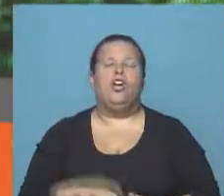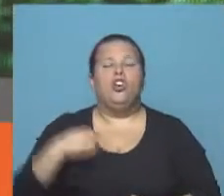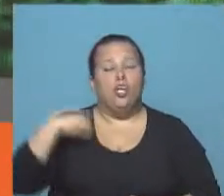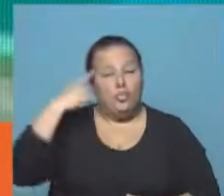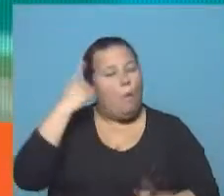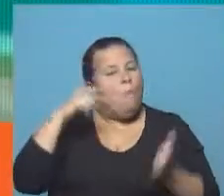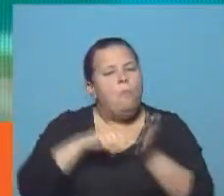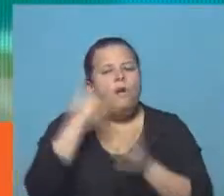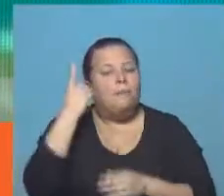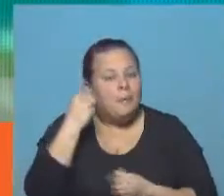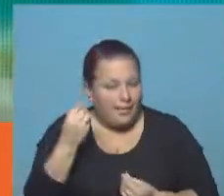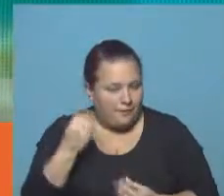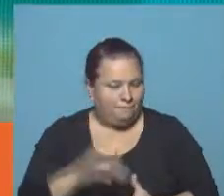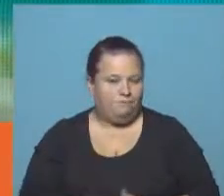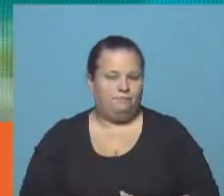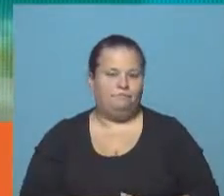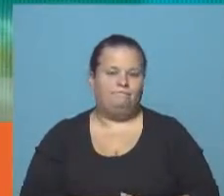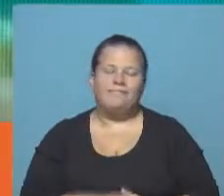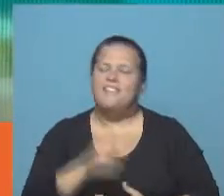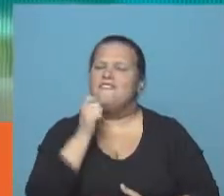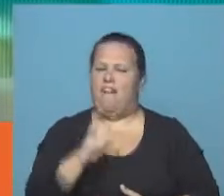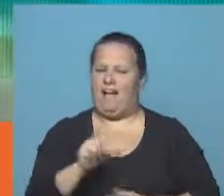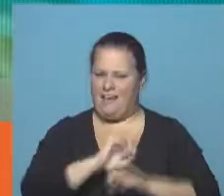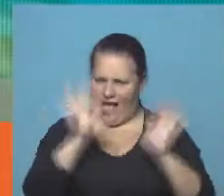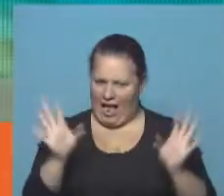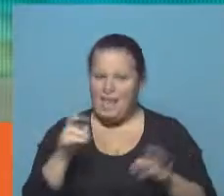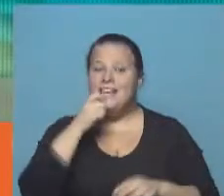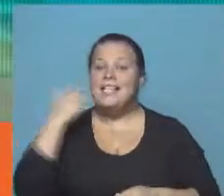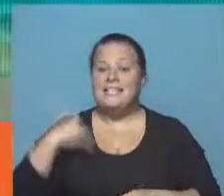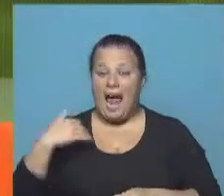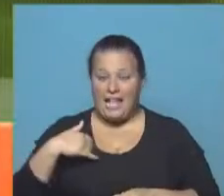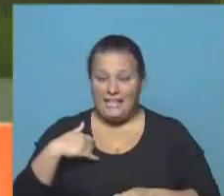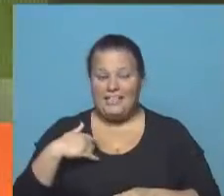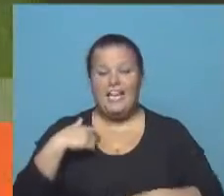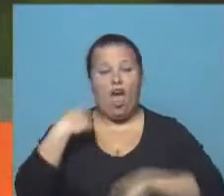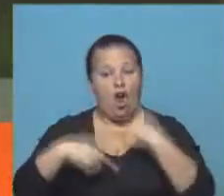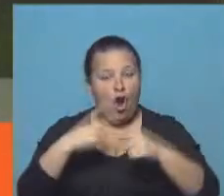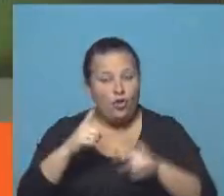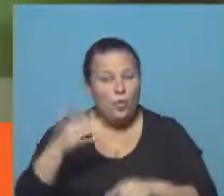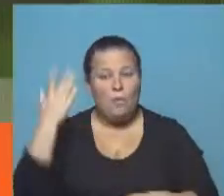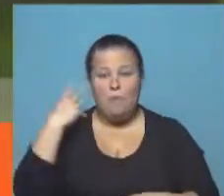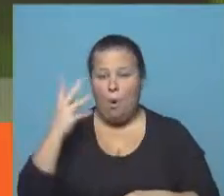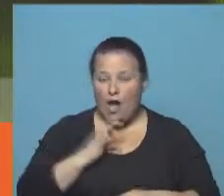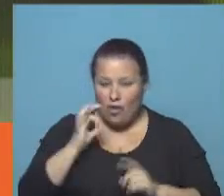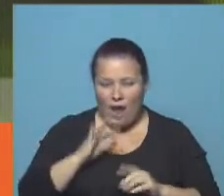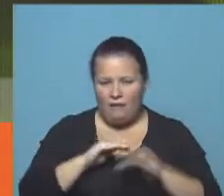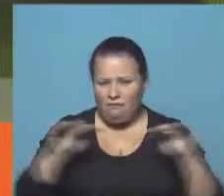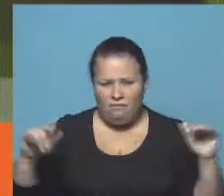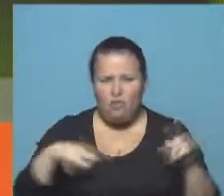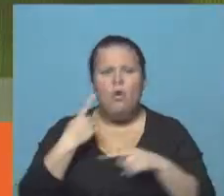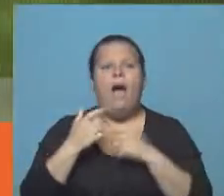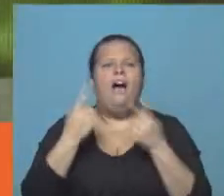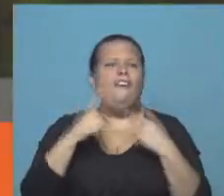el primer punto es fácil de entender. Si la Argentina seguía haciendo lo que hizo durante los últimos 4 años, no íbamos a tener